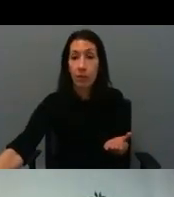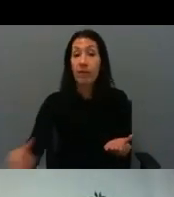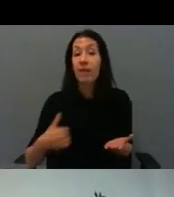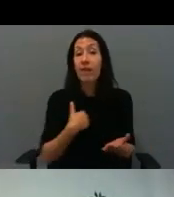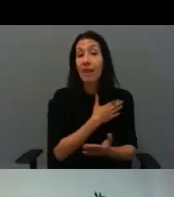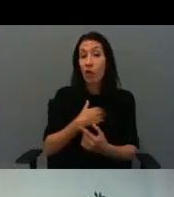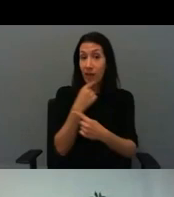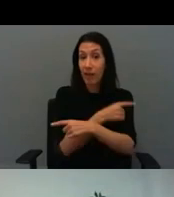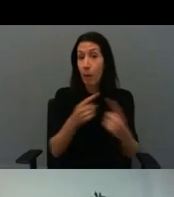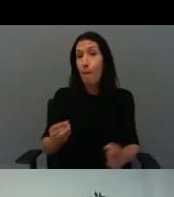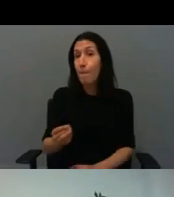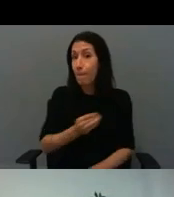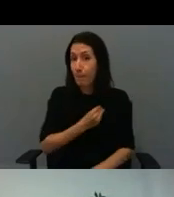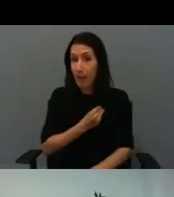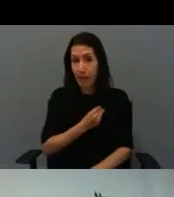desgraciadamente